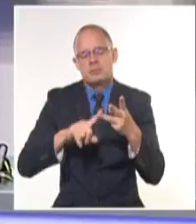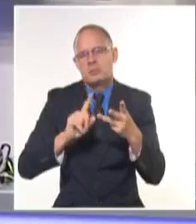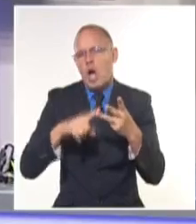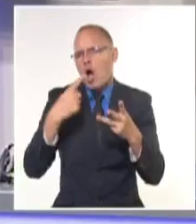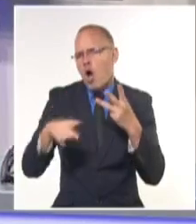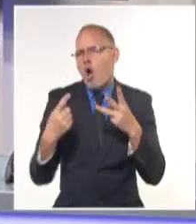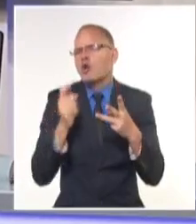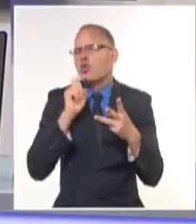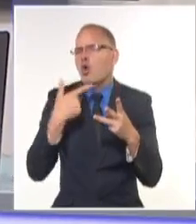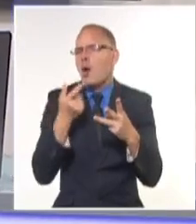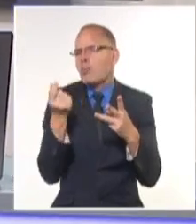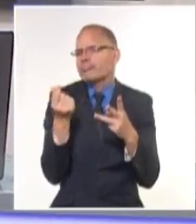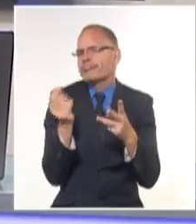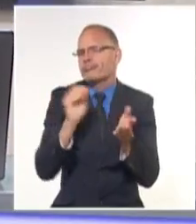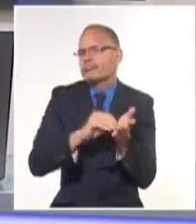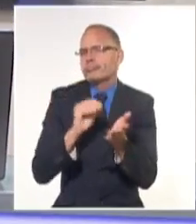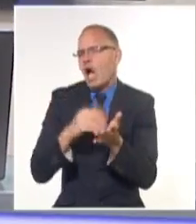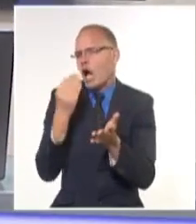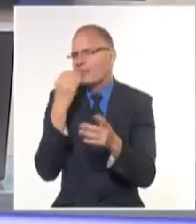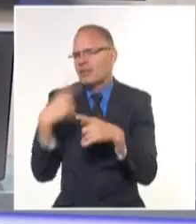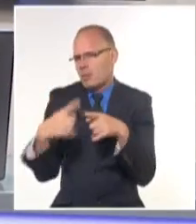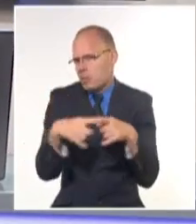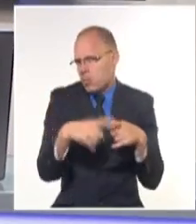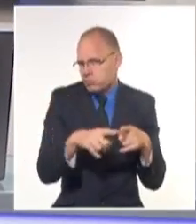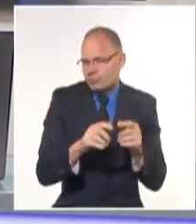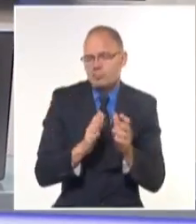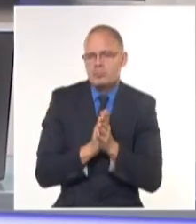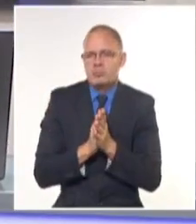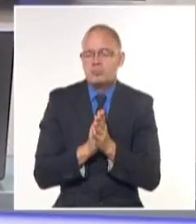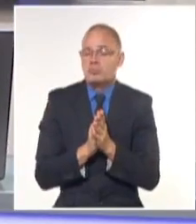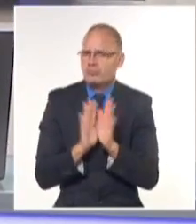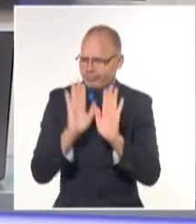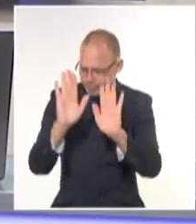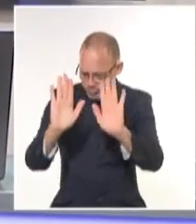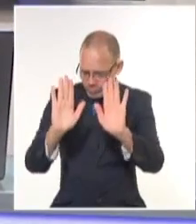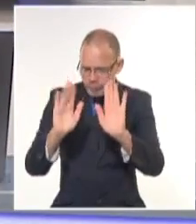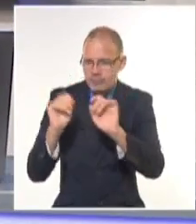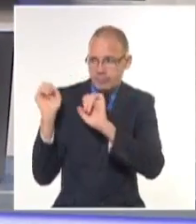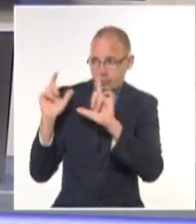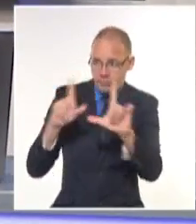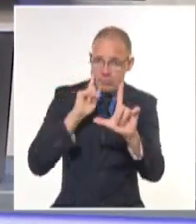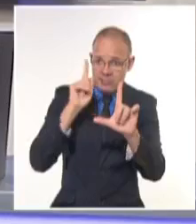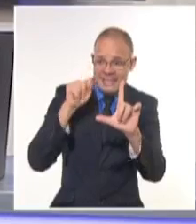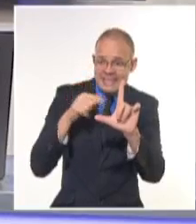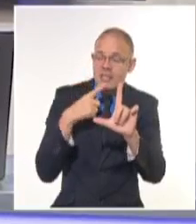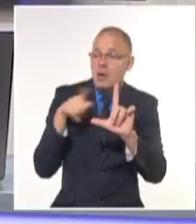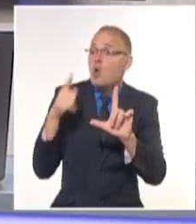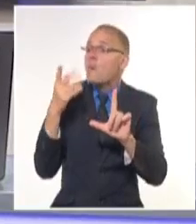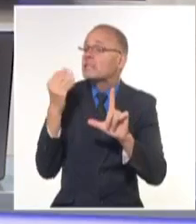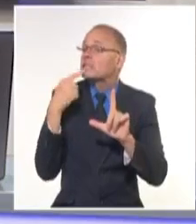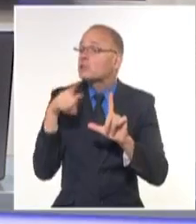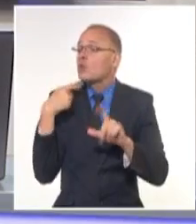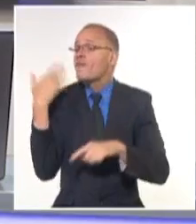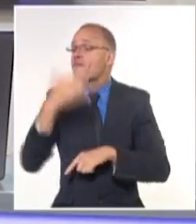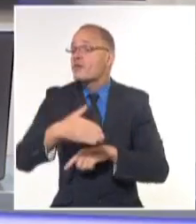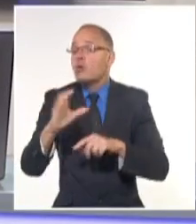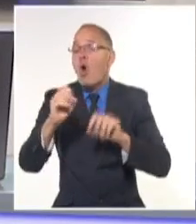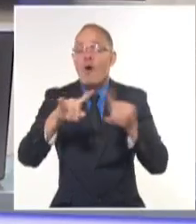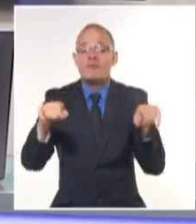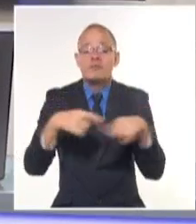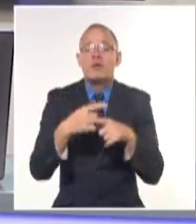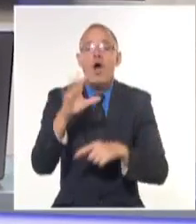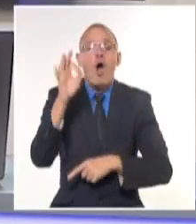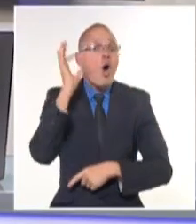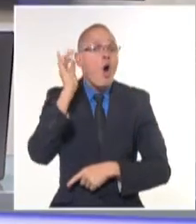pantallas. Y usted me dice que fueron a las OFICODAS, que estuvieron también en los hogares de acogida,